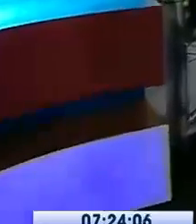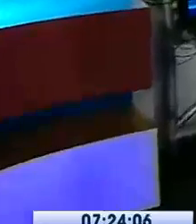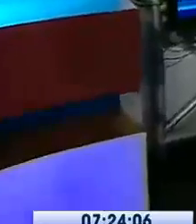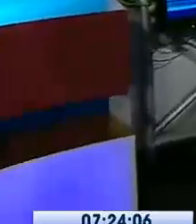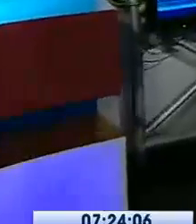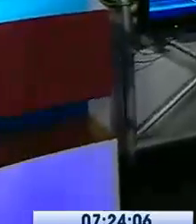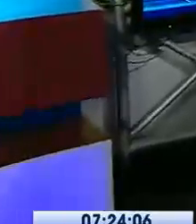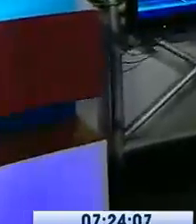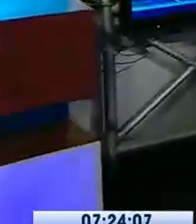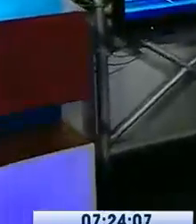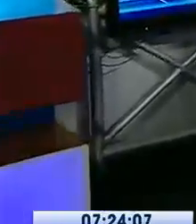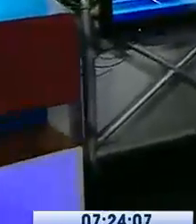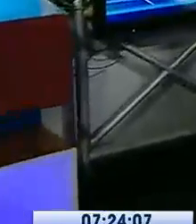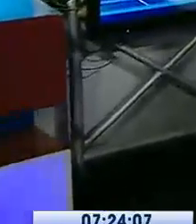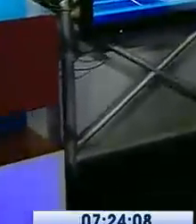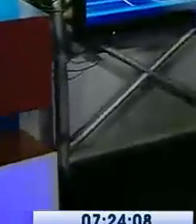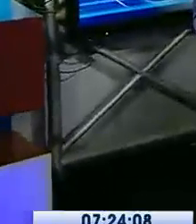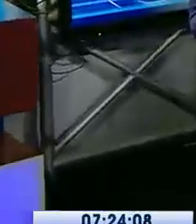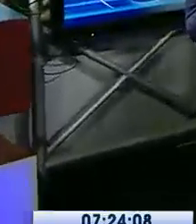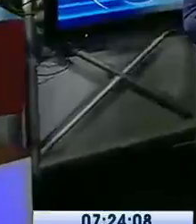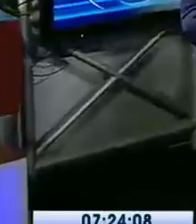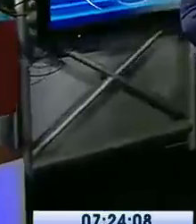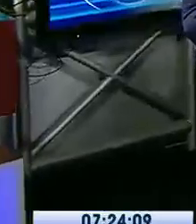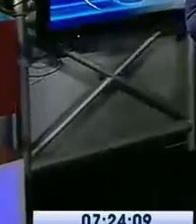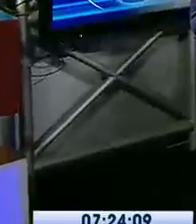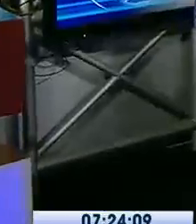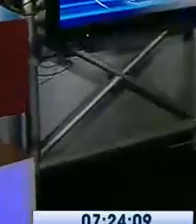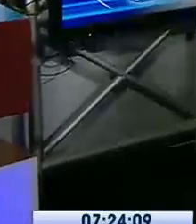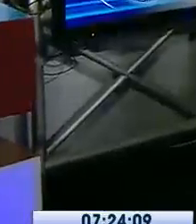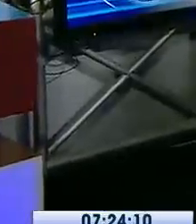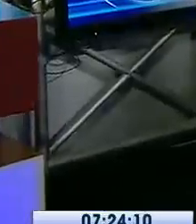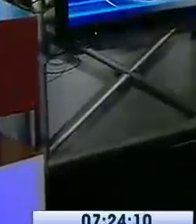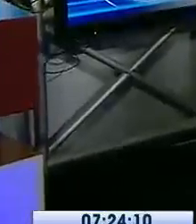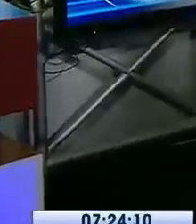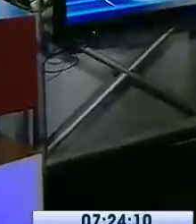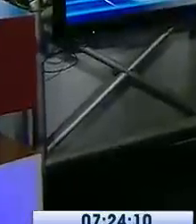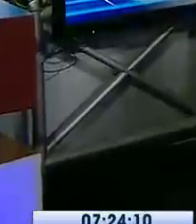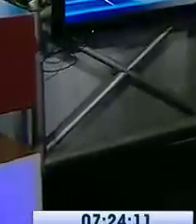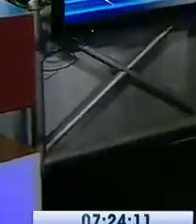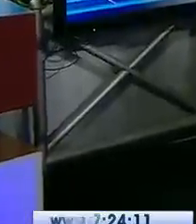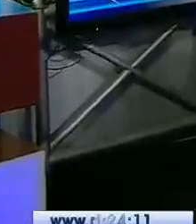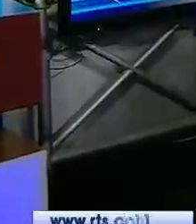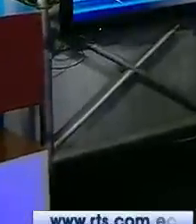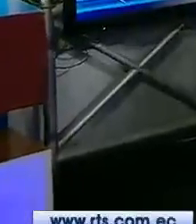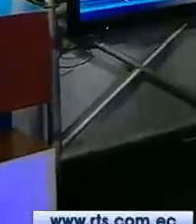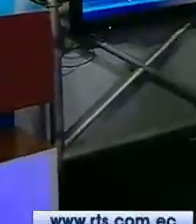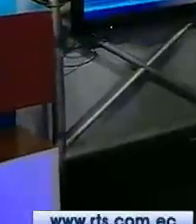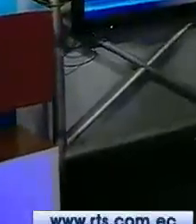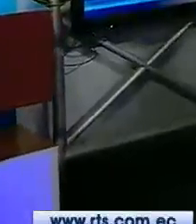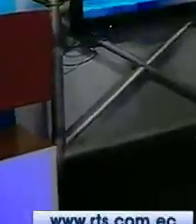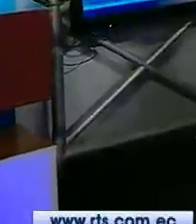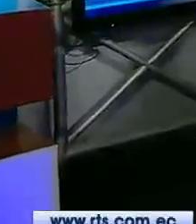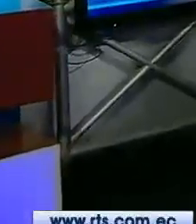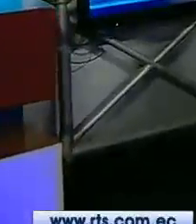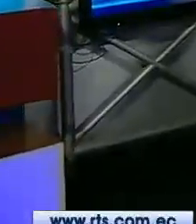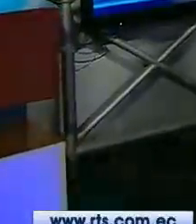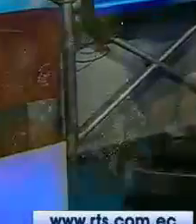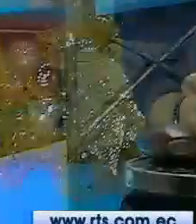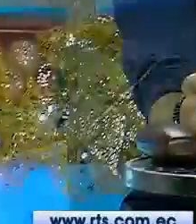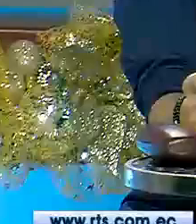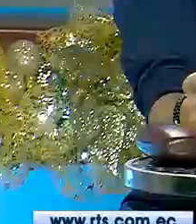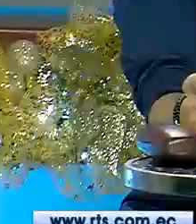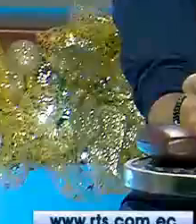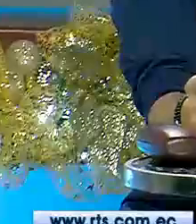Gracias por continuar en nuestra sintonía. Quiero contarles ahora que 6 personas, entre ellas